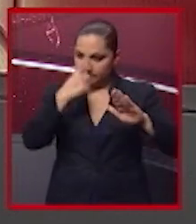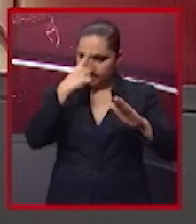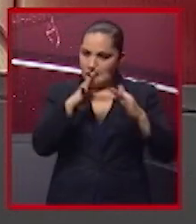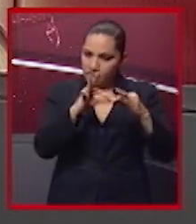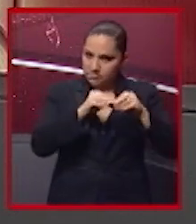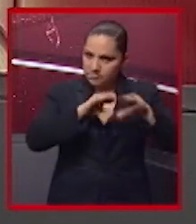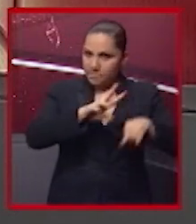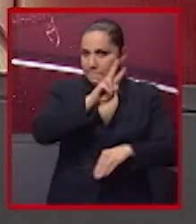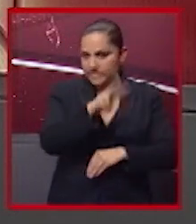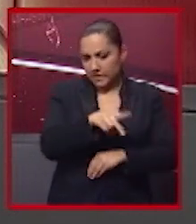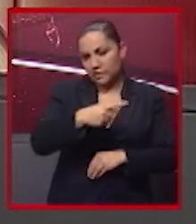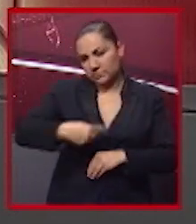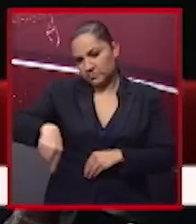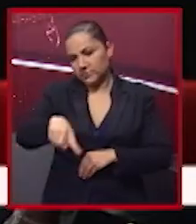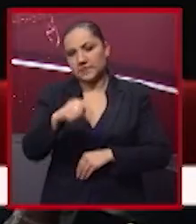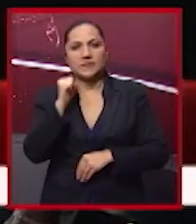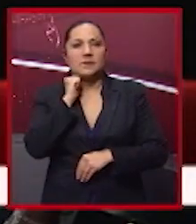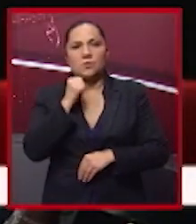República.